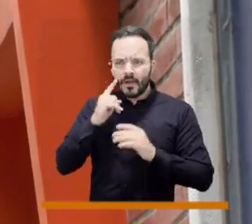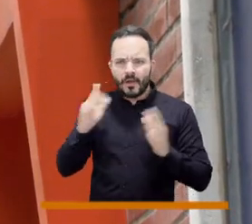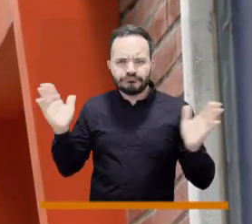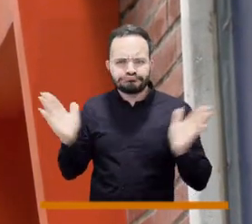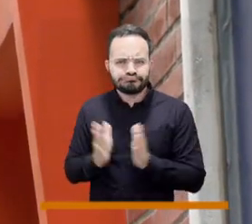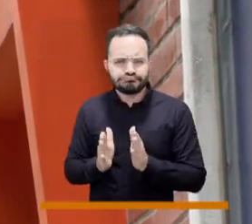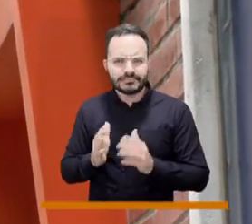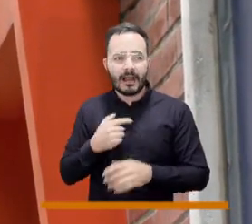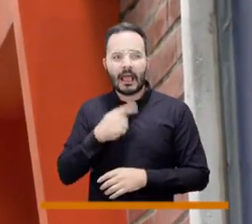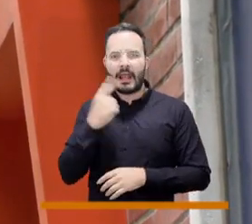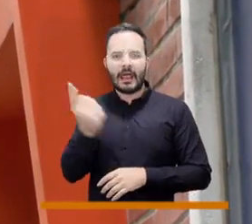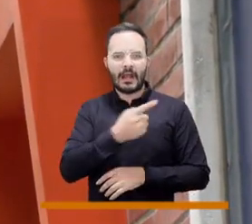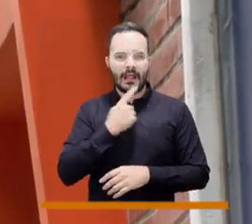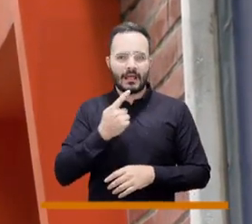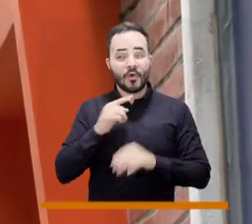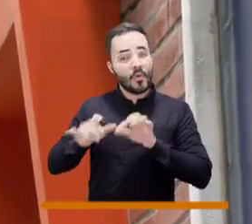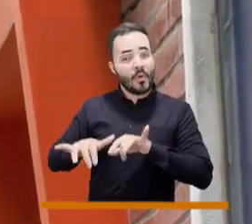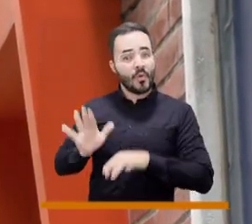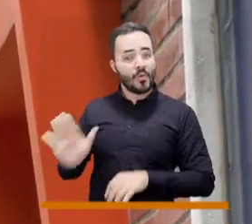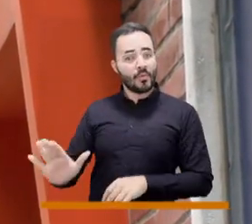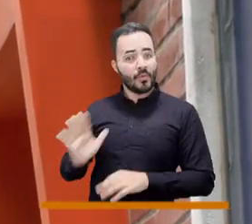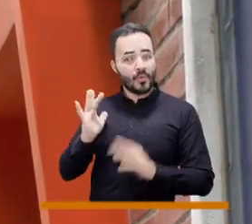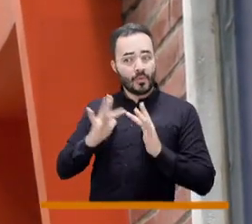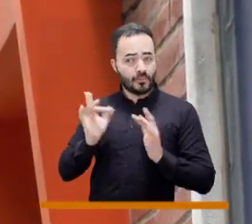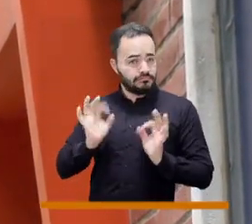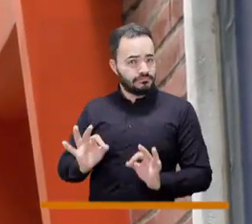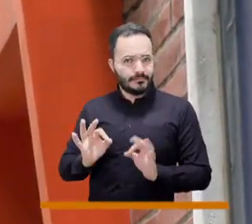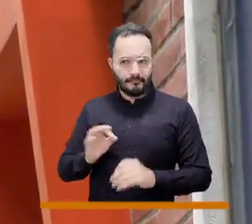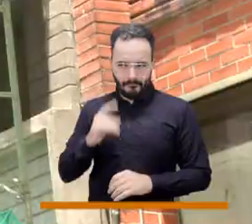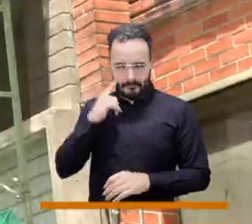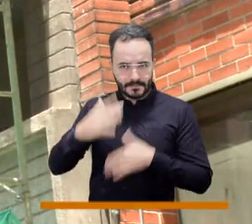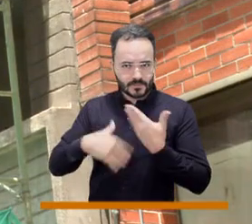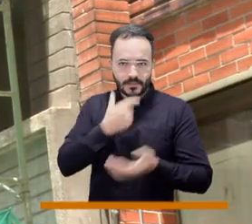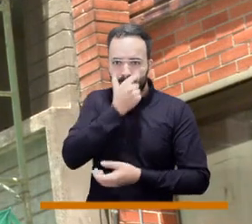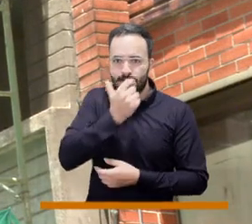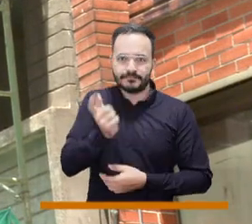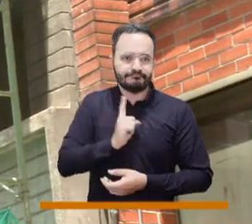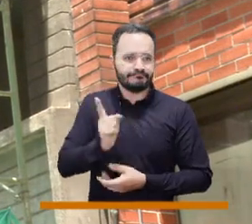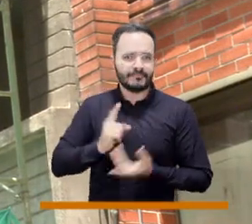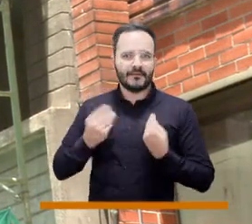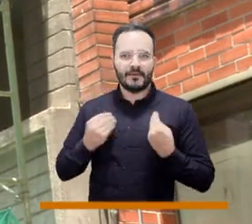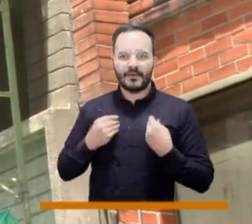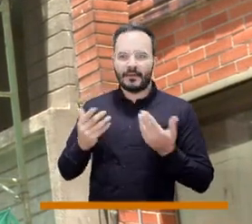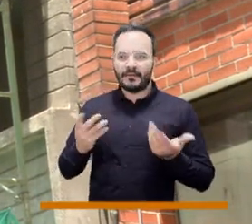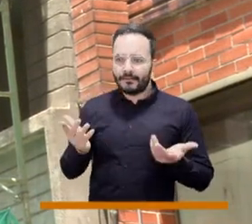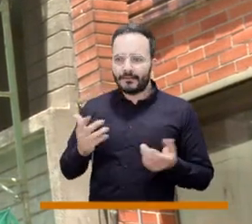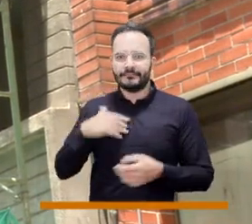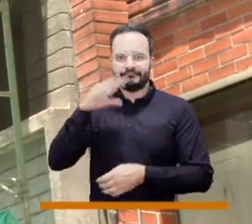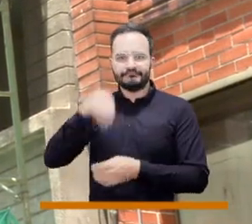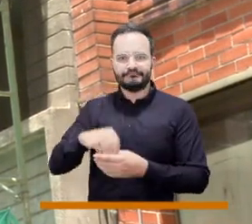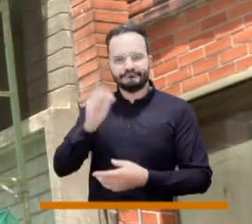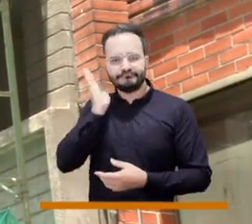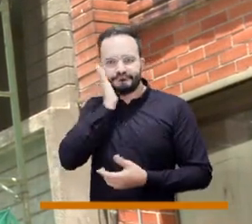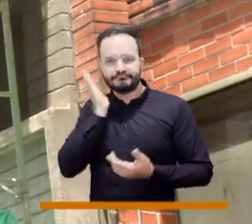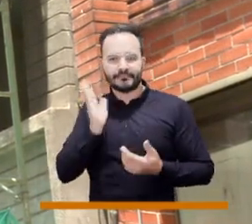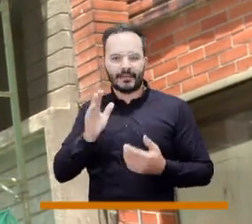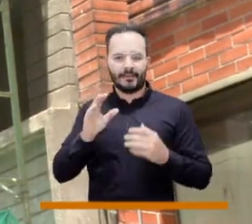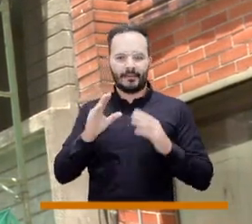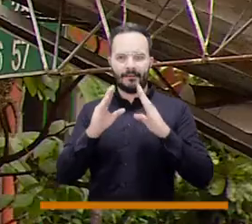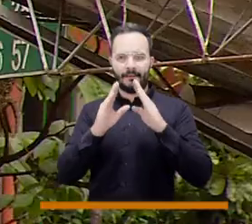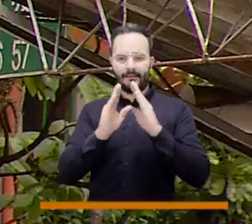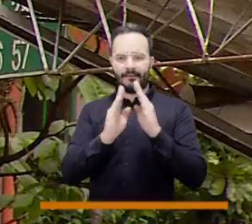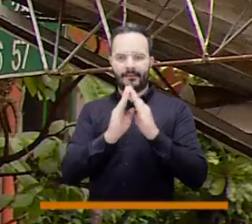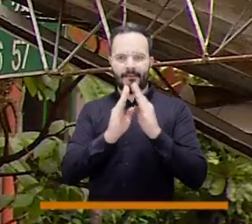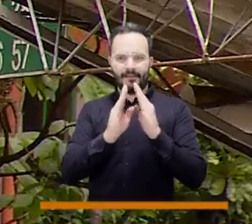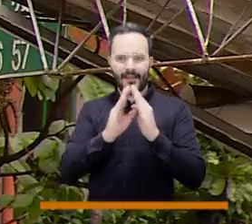reducida. Dicen que son oficinas, pero en la práctica se convierten en apartaestudios que se ofertan con